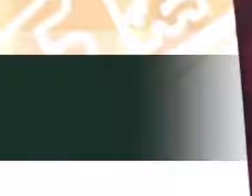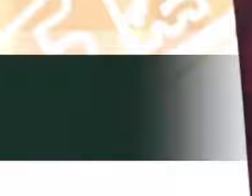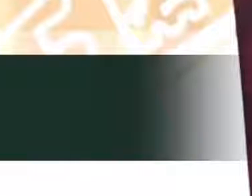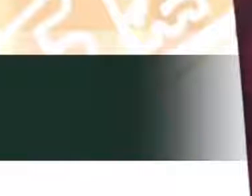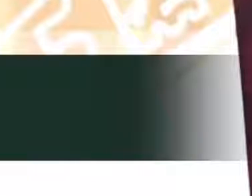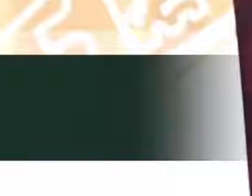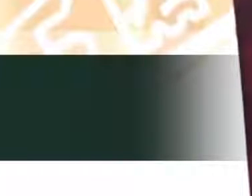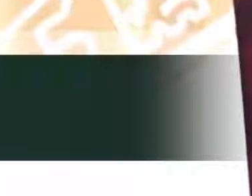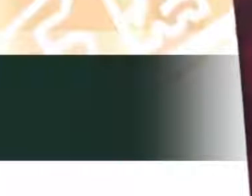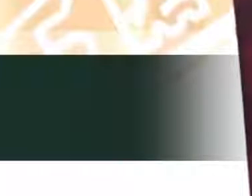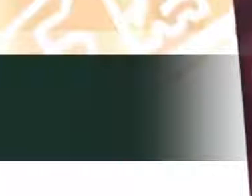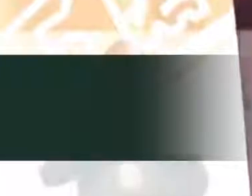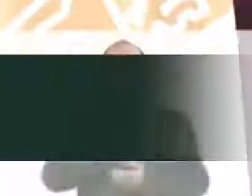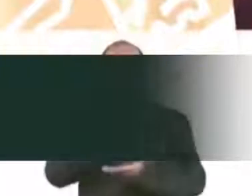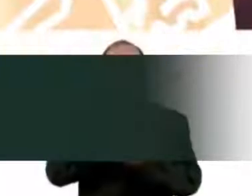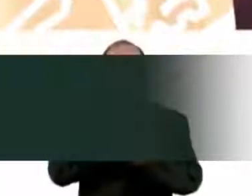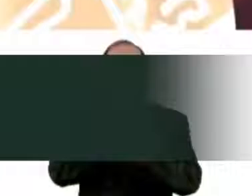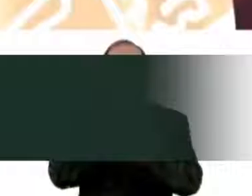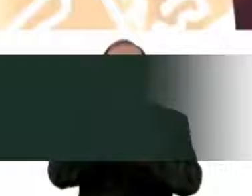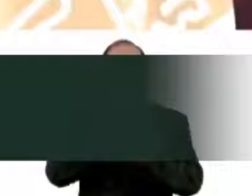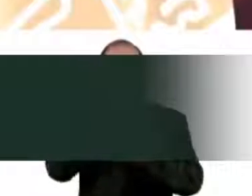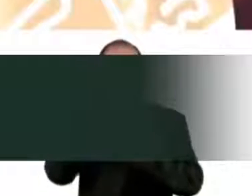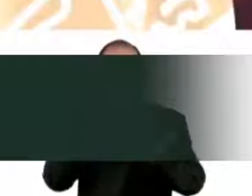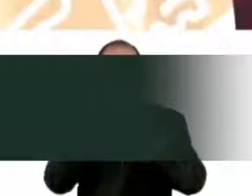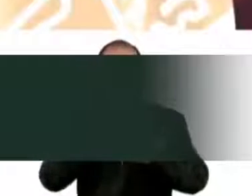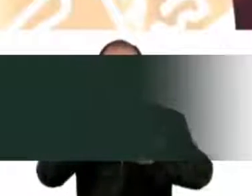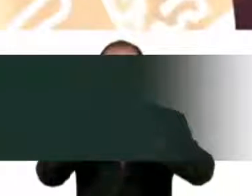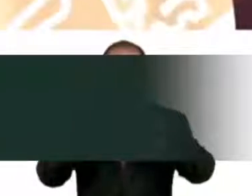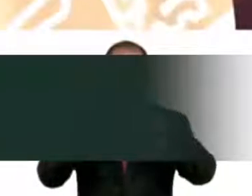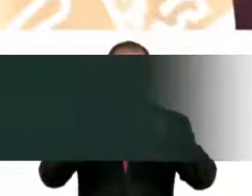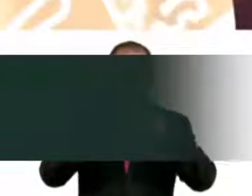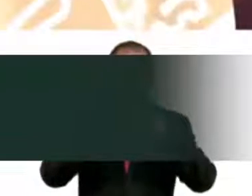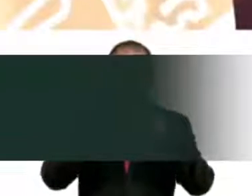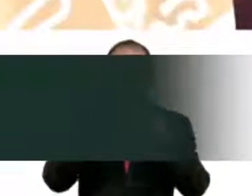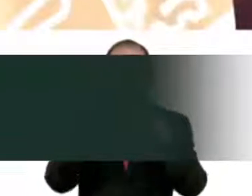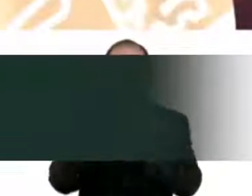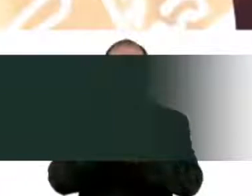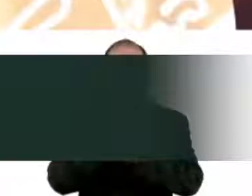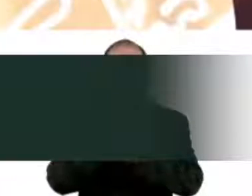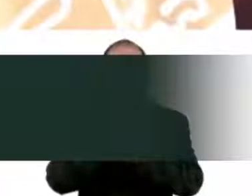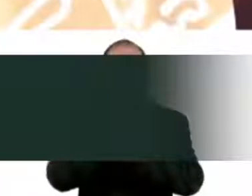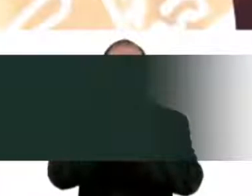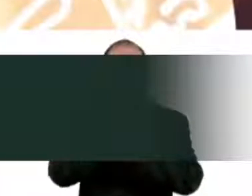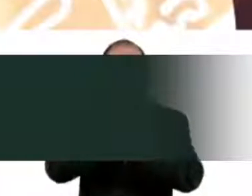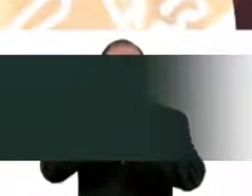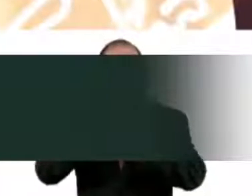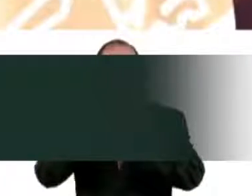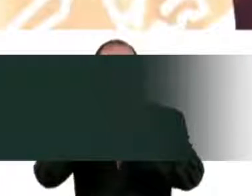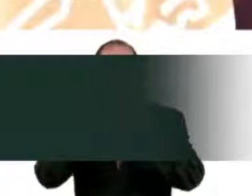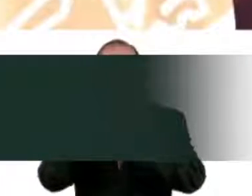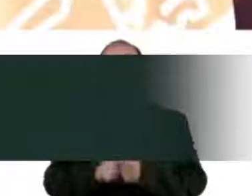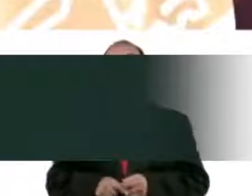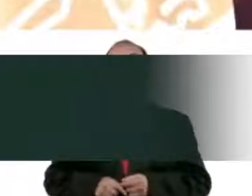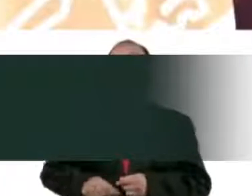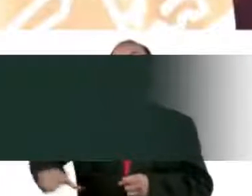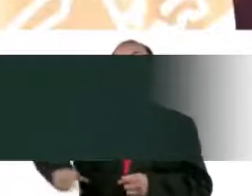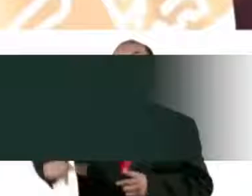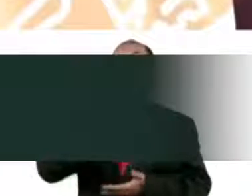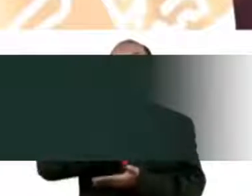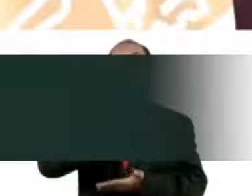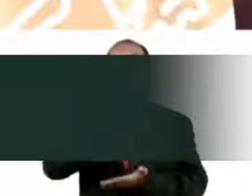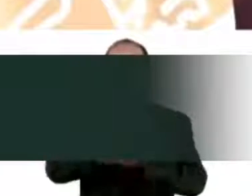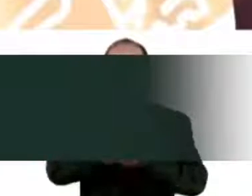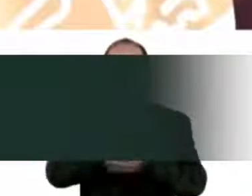la eliminación de las malas prácticas de manejo, regularización plena de la licencia de manejo. Además, cromática acorde con la